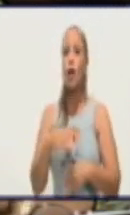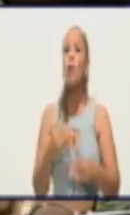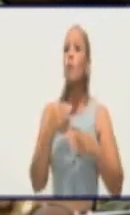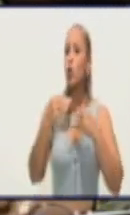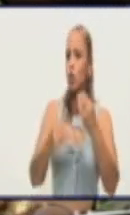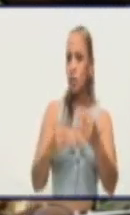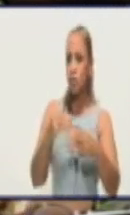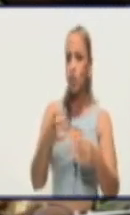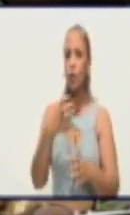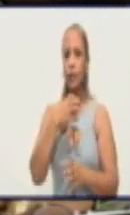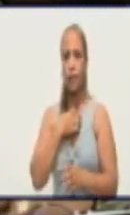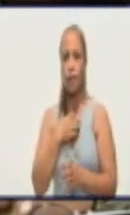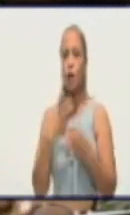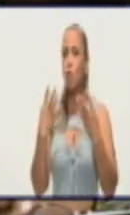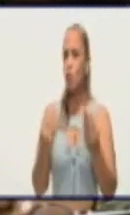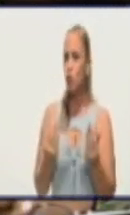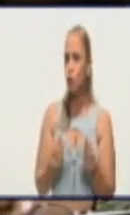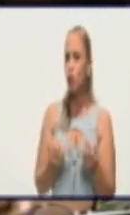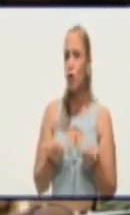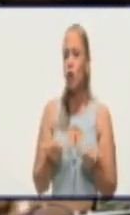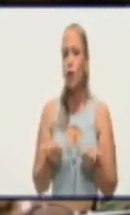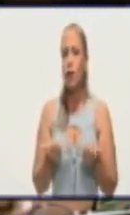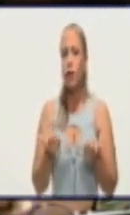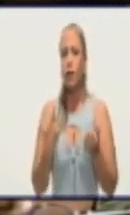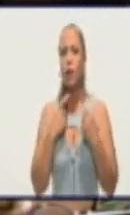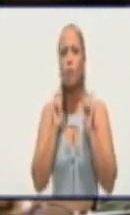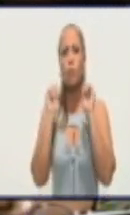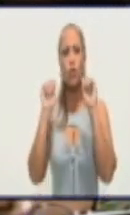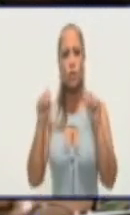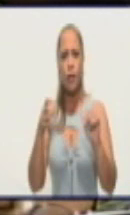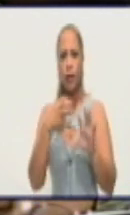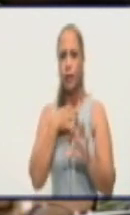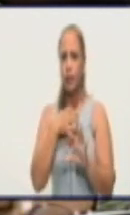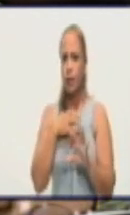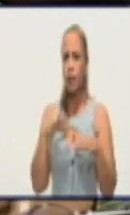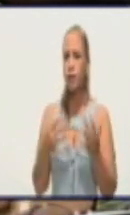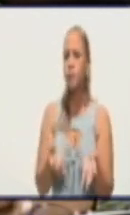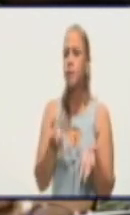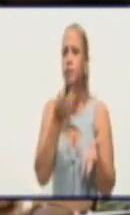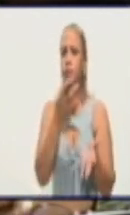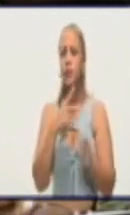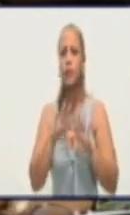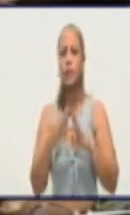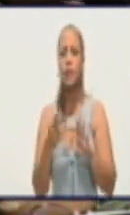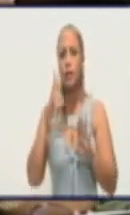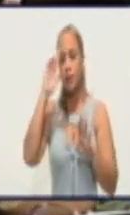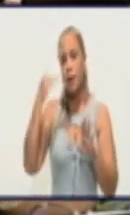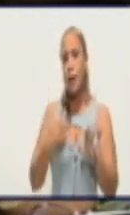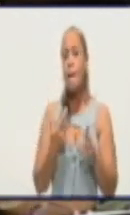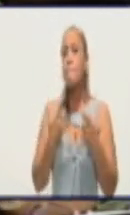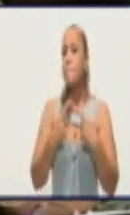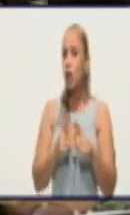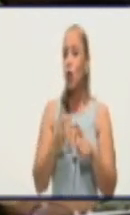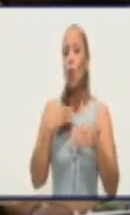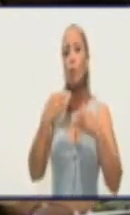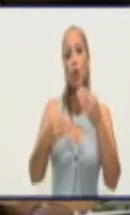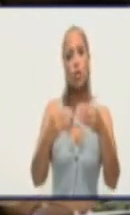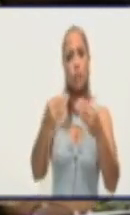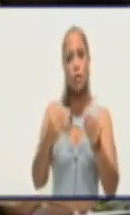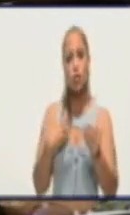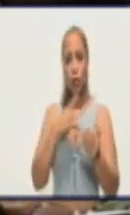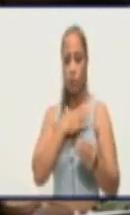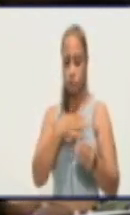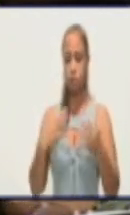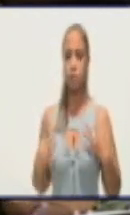lleva, que tiene mucho que ver con la posibilidad que tienen estos fármacos de inducir la inmunogenicidad, pero este proceso de